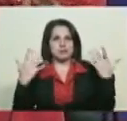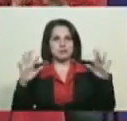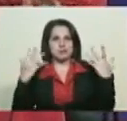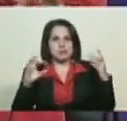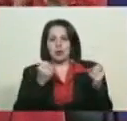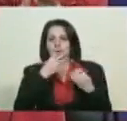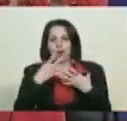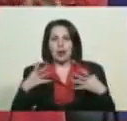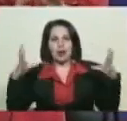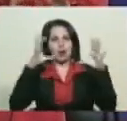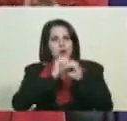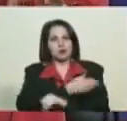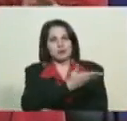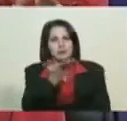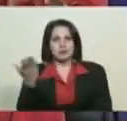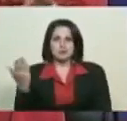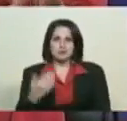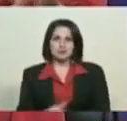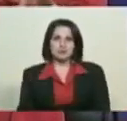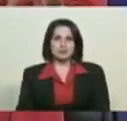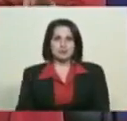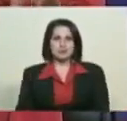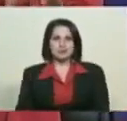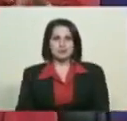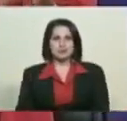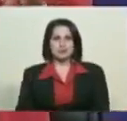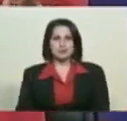Buenas noches a todos y a todas.